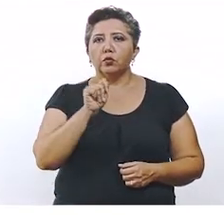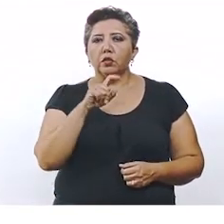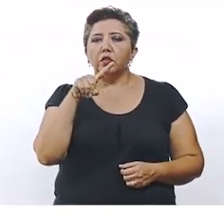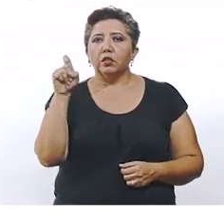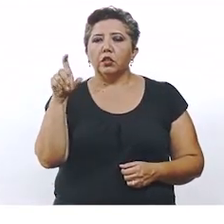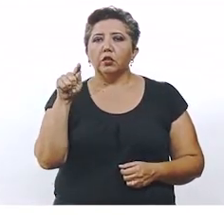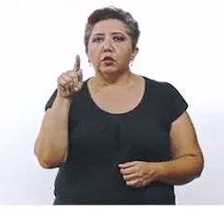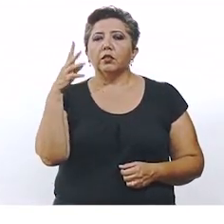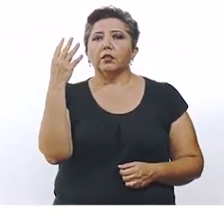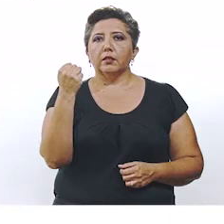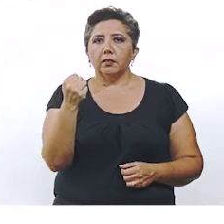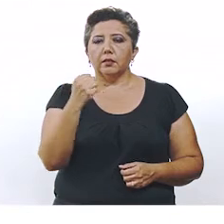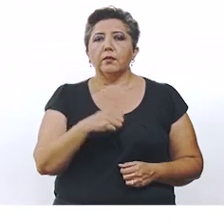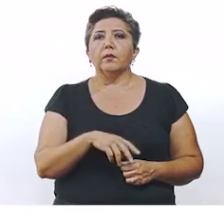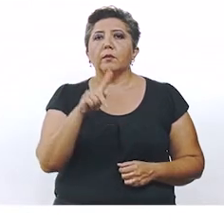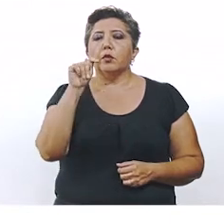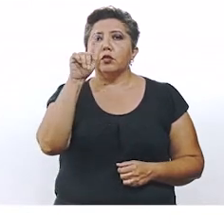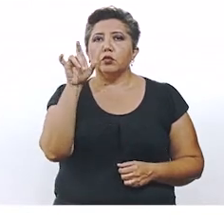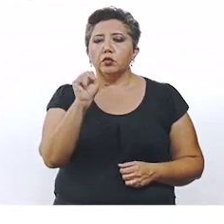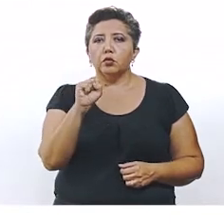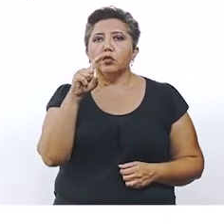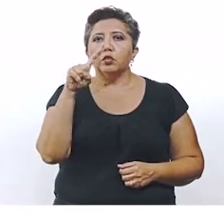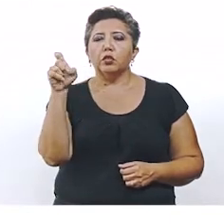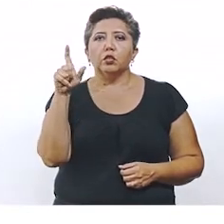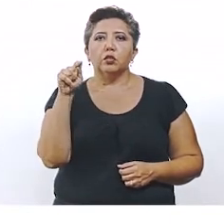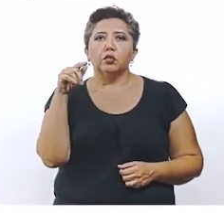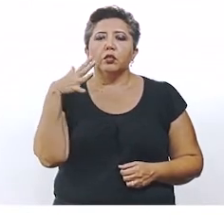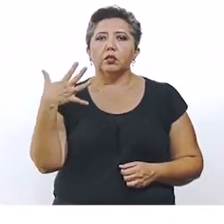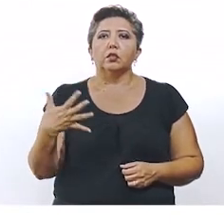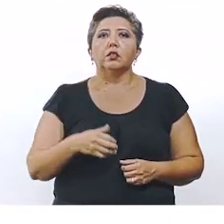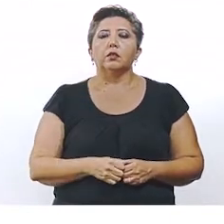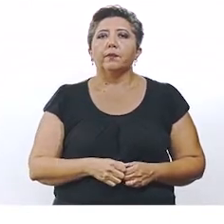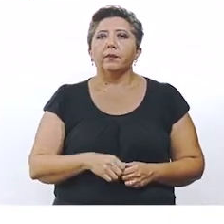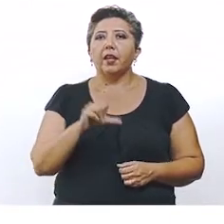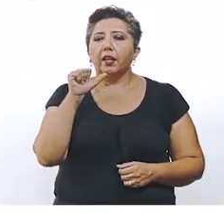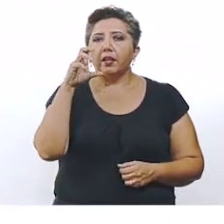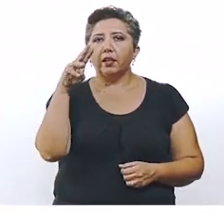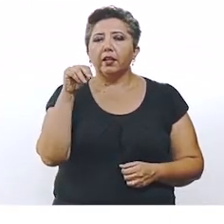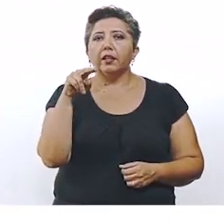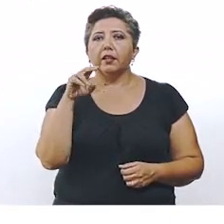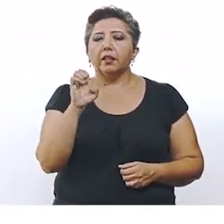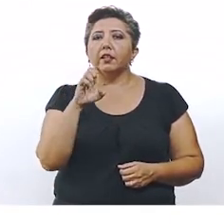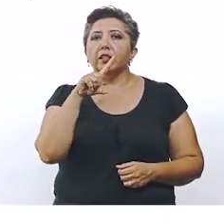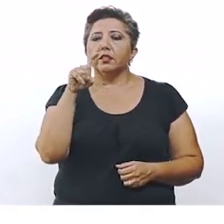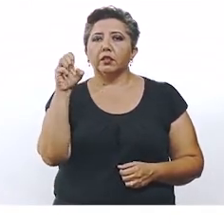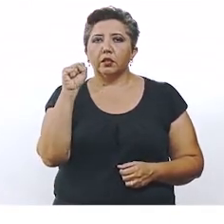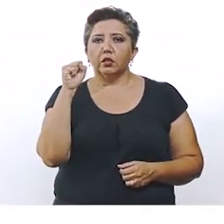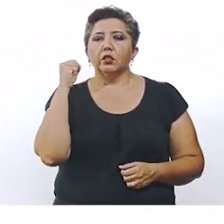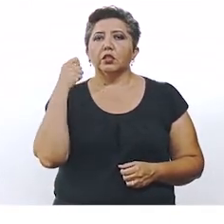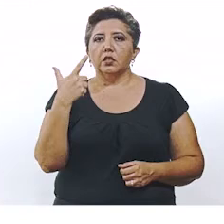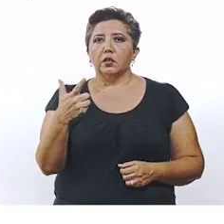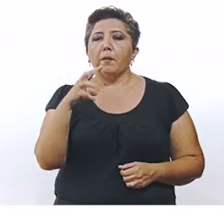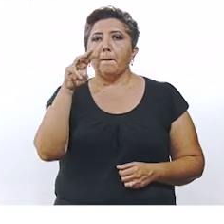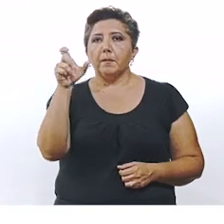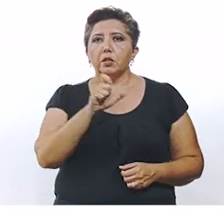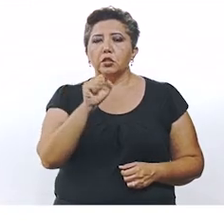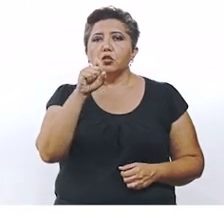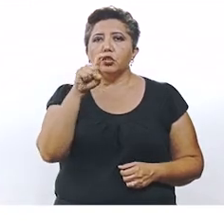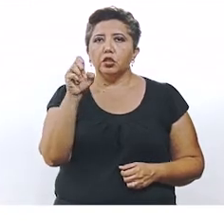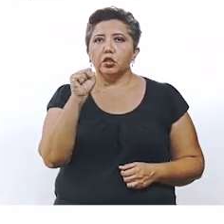Oxcuscab 179, Buxot 175, Acanqué 167,